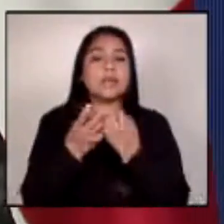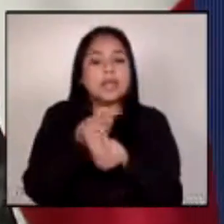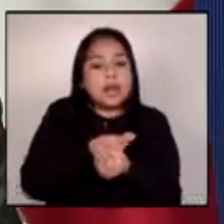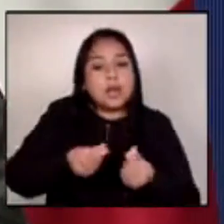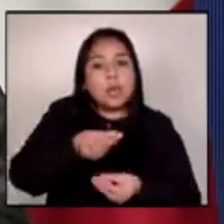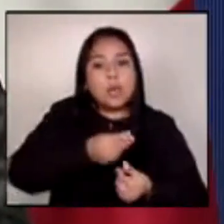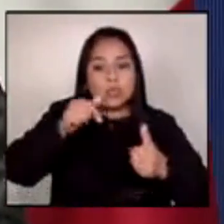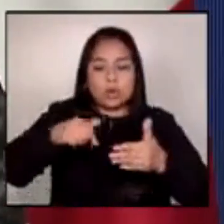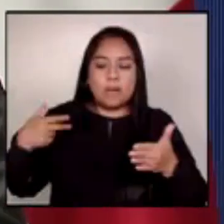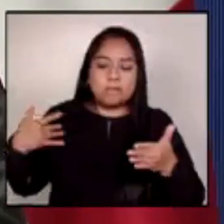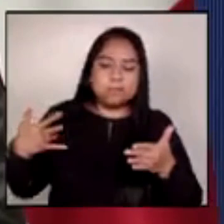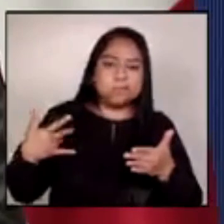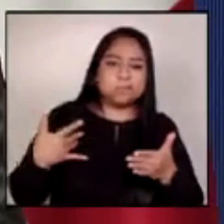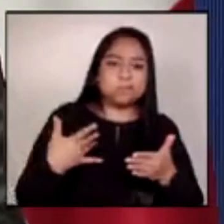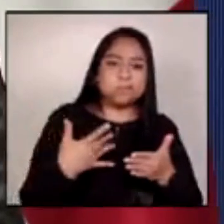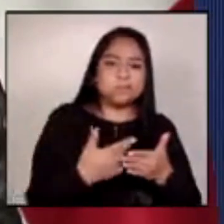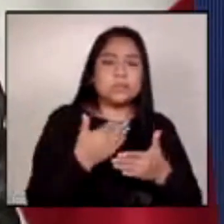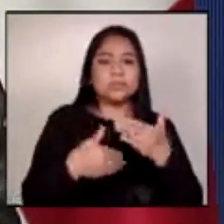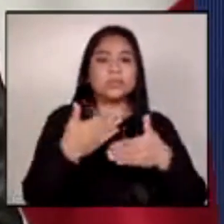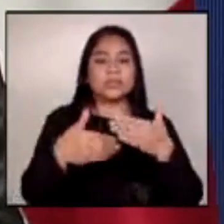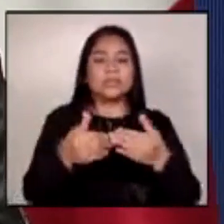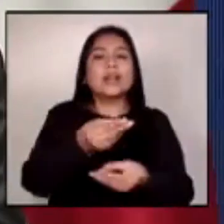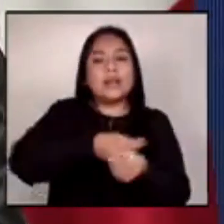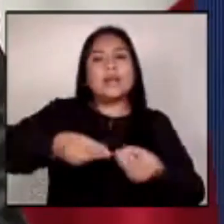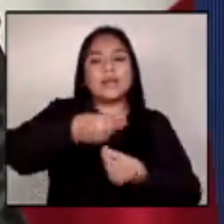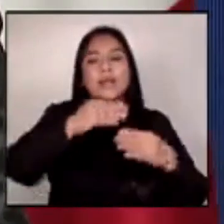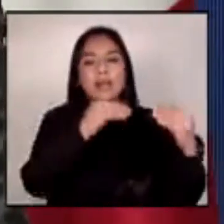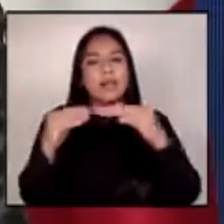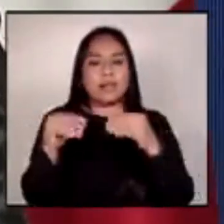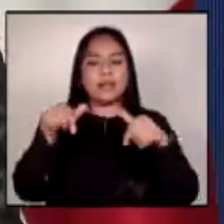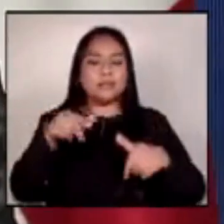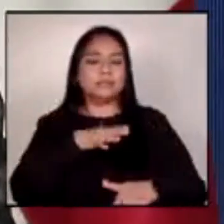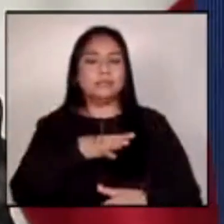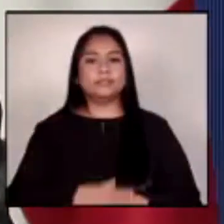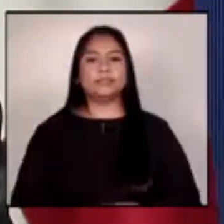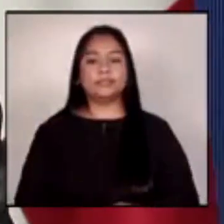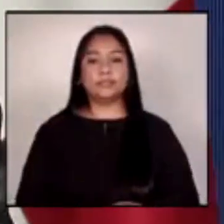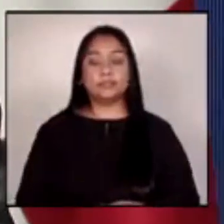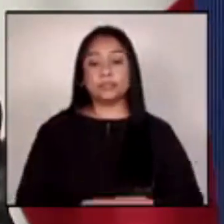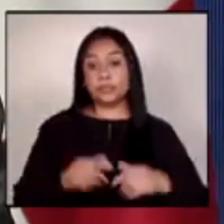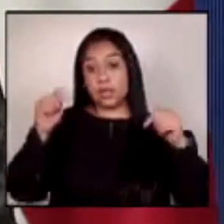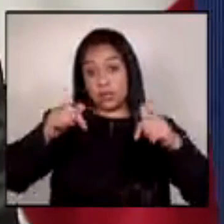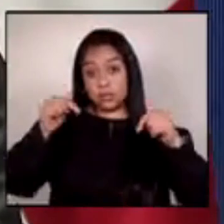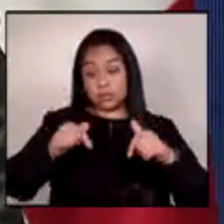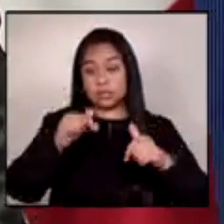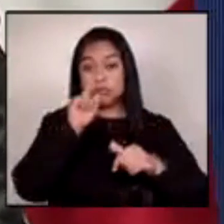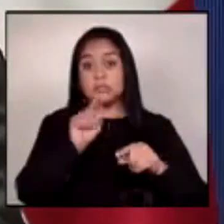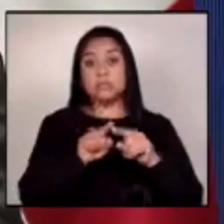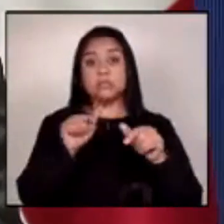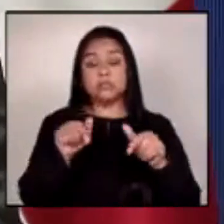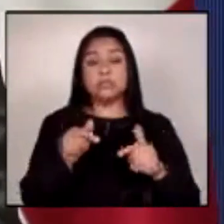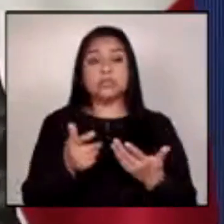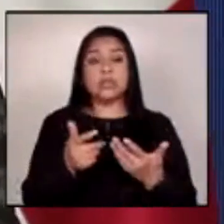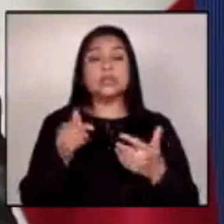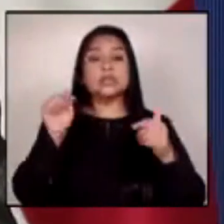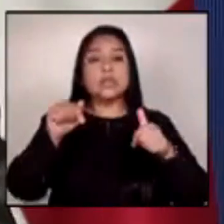este proceso de negociaciones que hemos tenido. En este momento